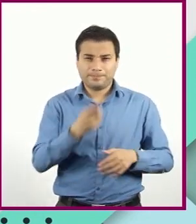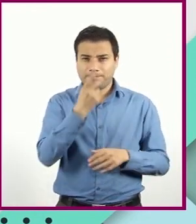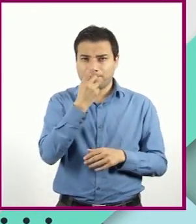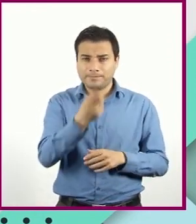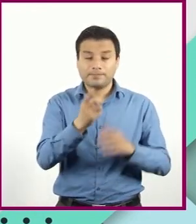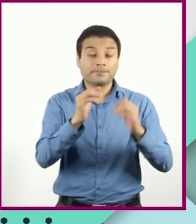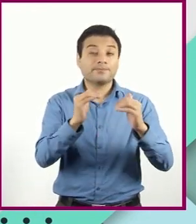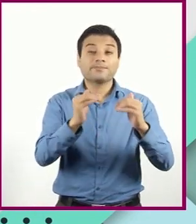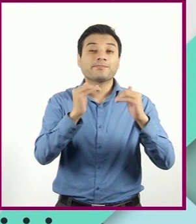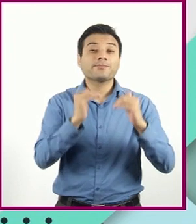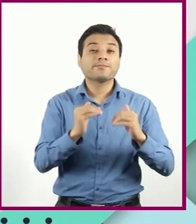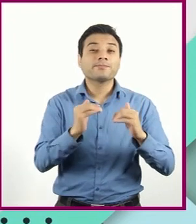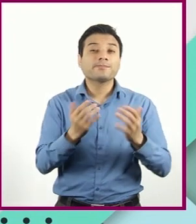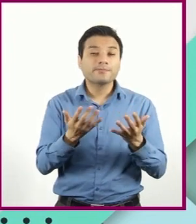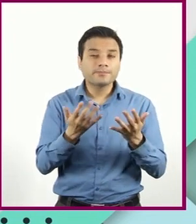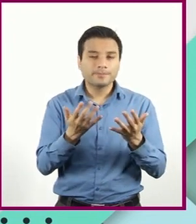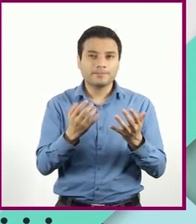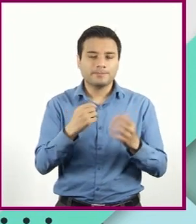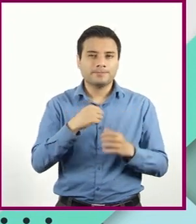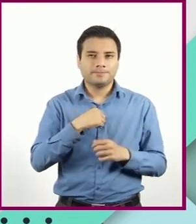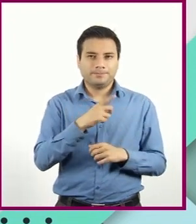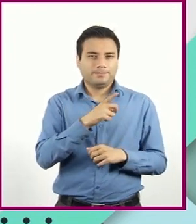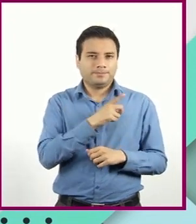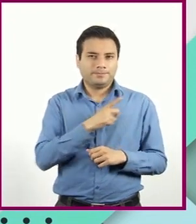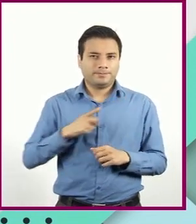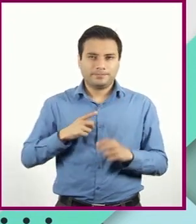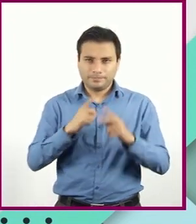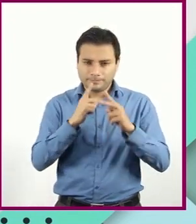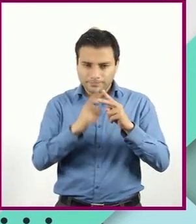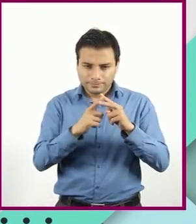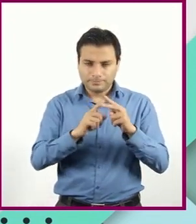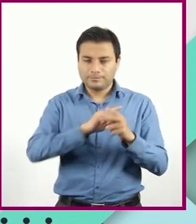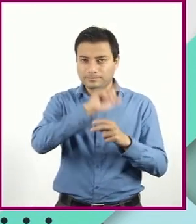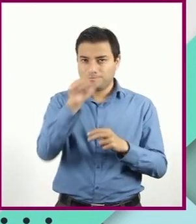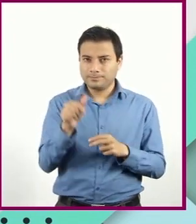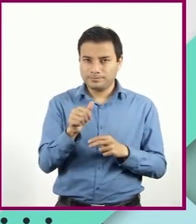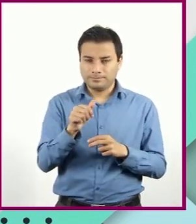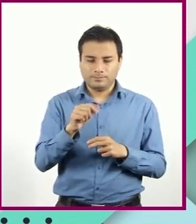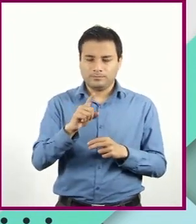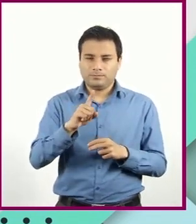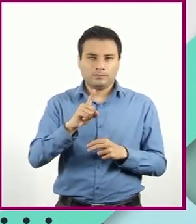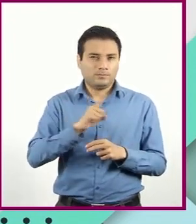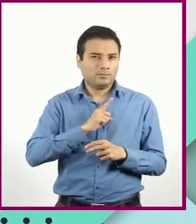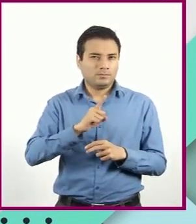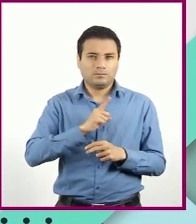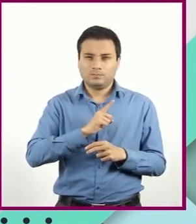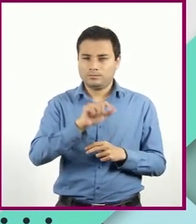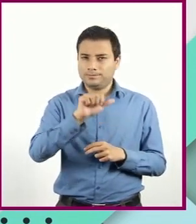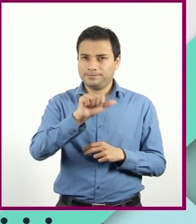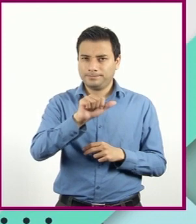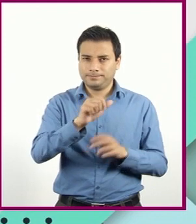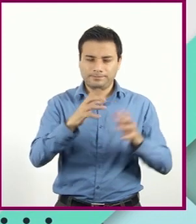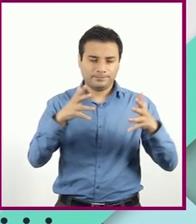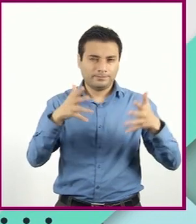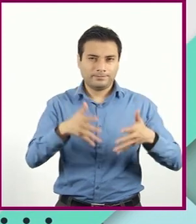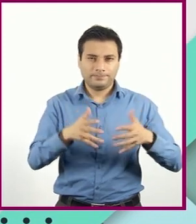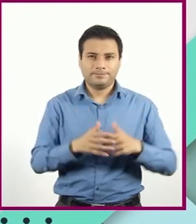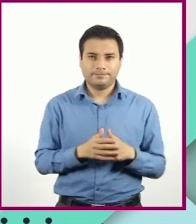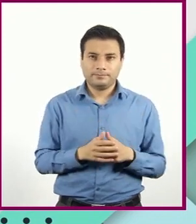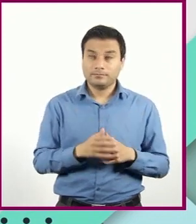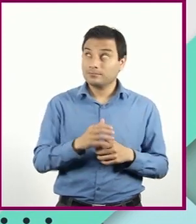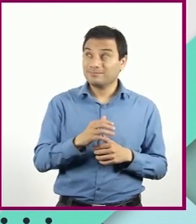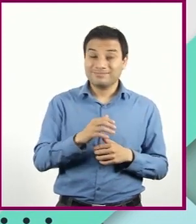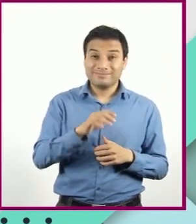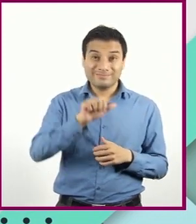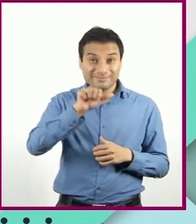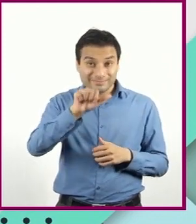paso siguiente es manipular los factores para dejar sola a la incógnita, que en este caso está siendo afectada por el 19 con la